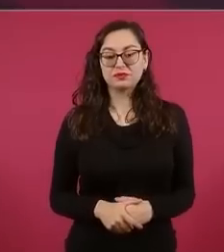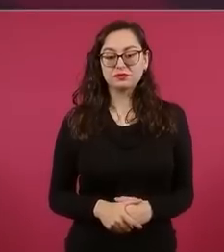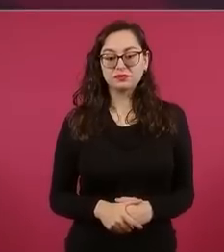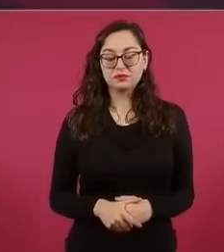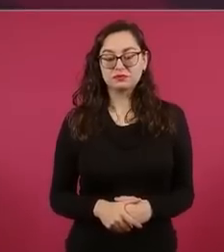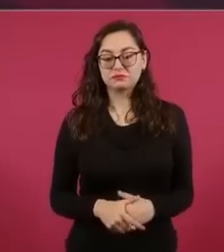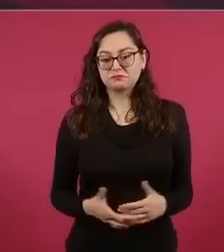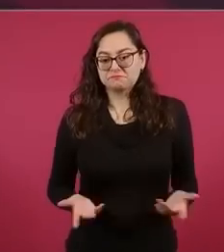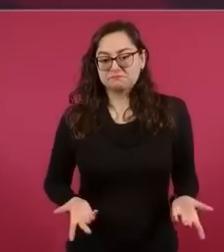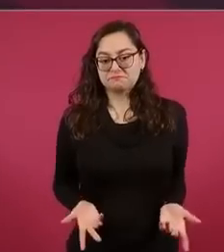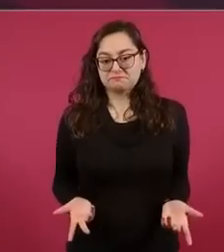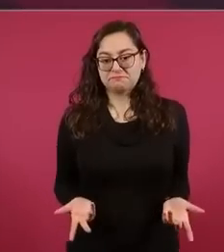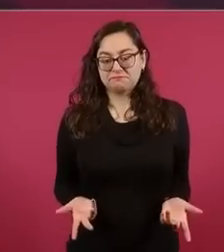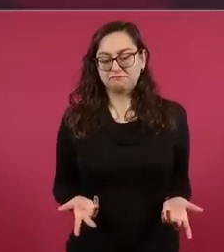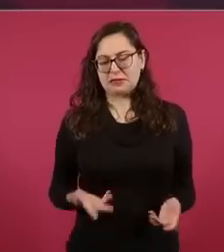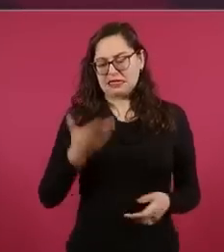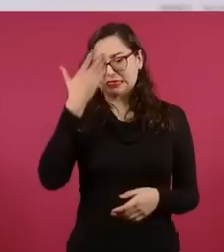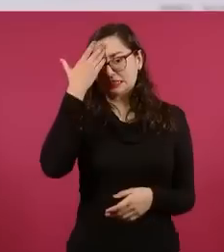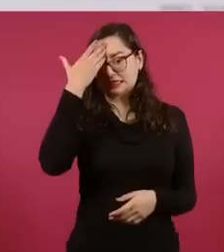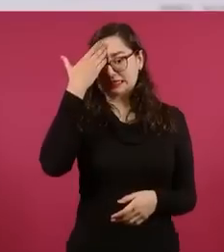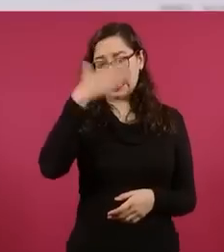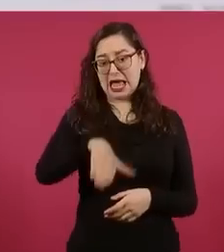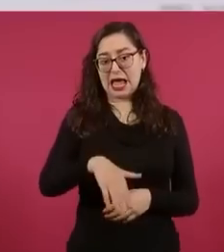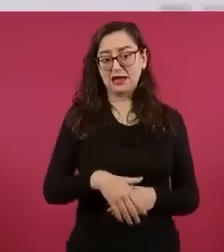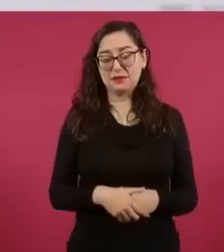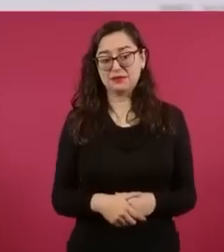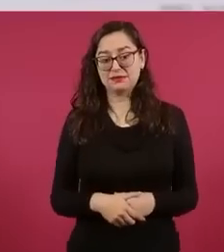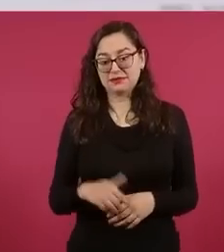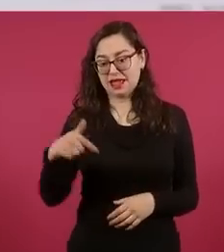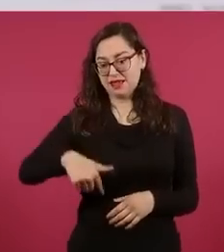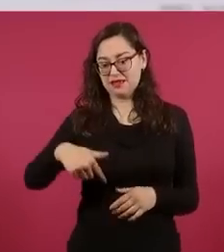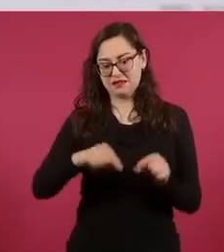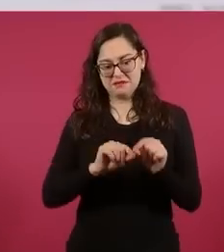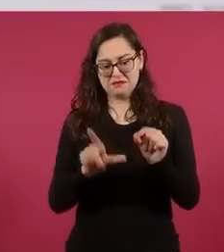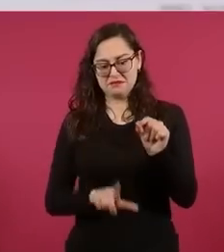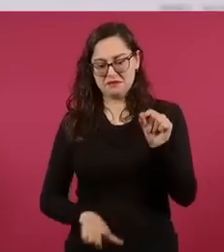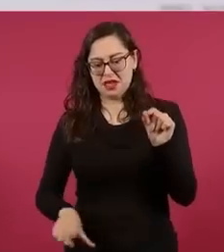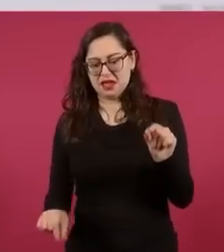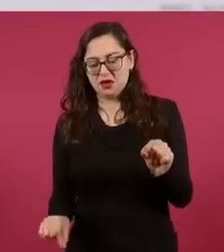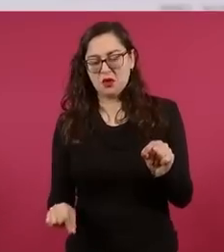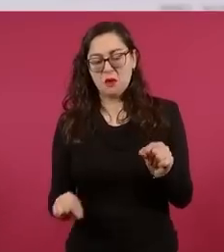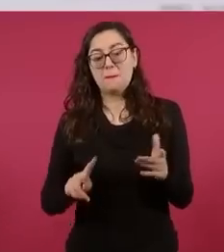de dominio público. Fuimos invadidos